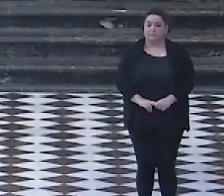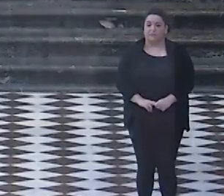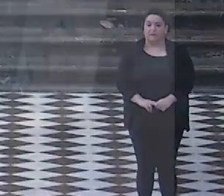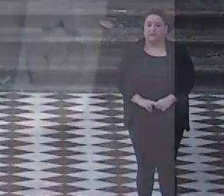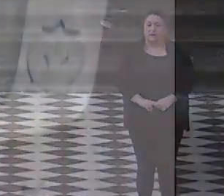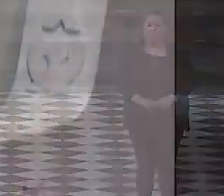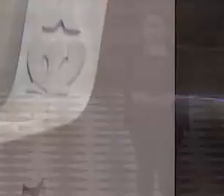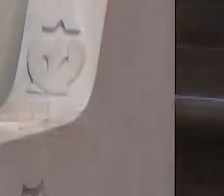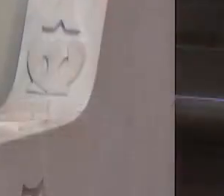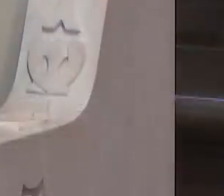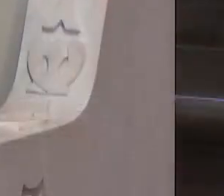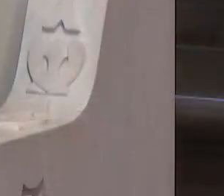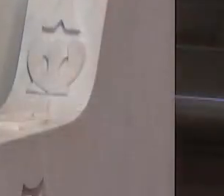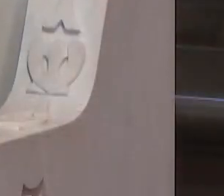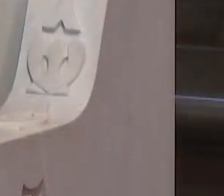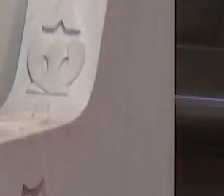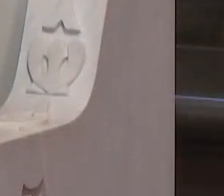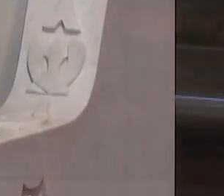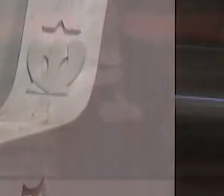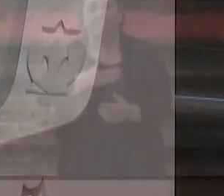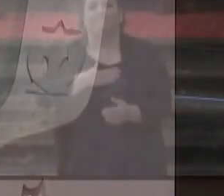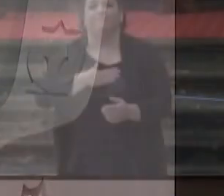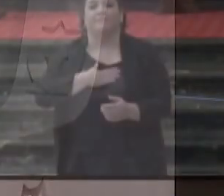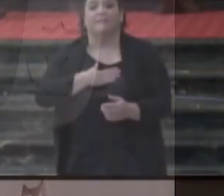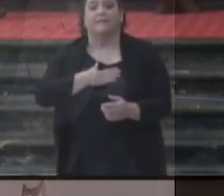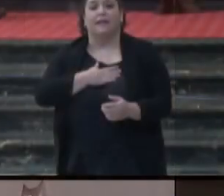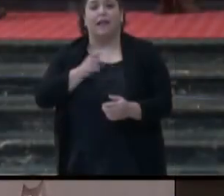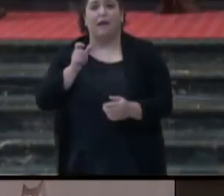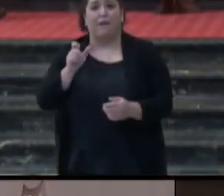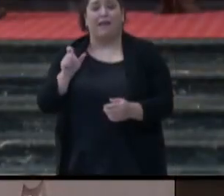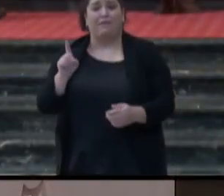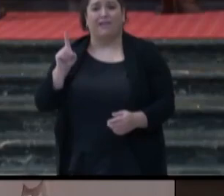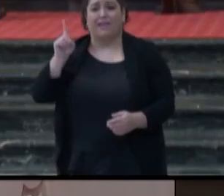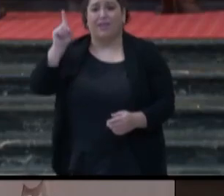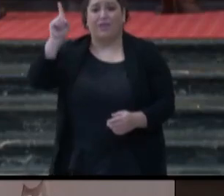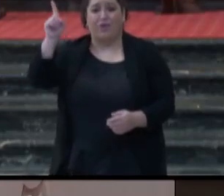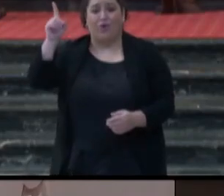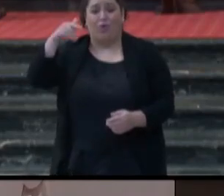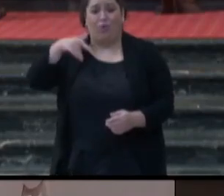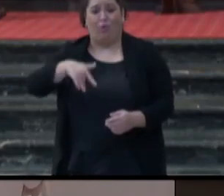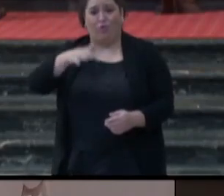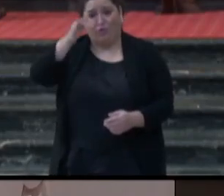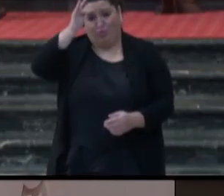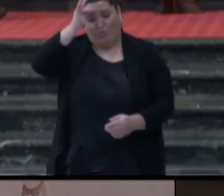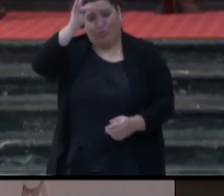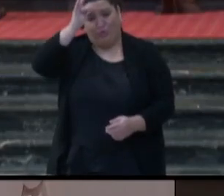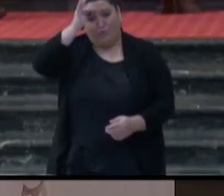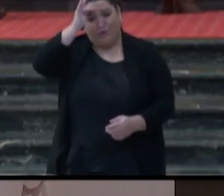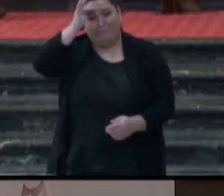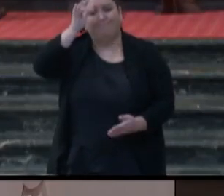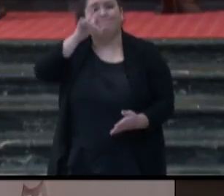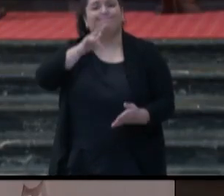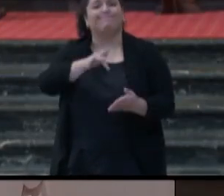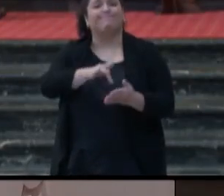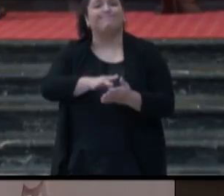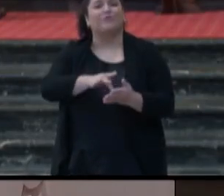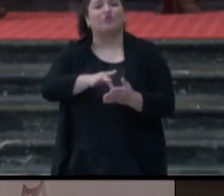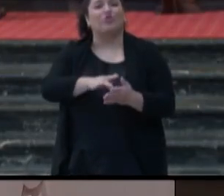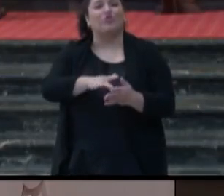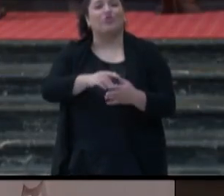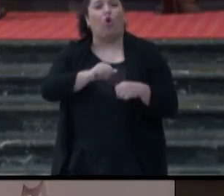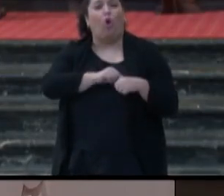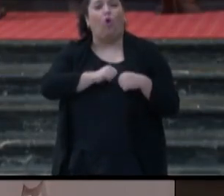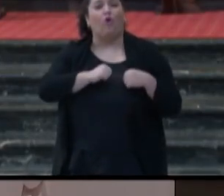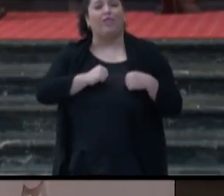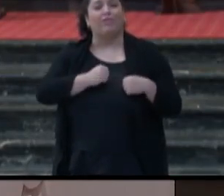queridos hermanos la palabra de Dios en este domingo toca el corazón